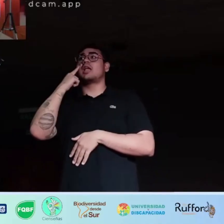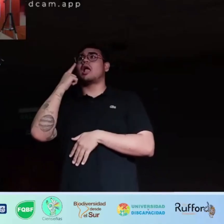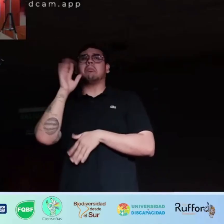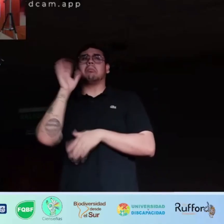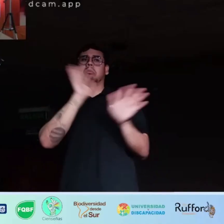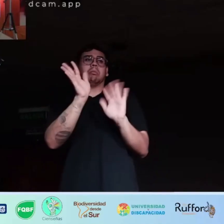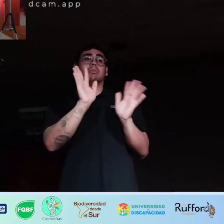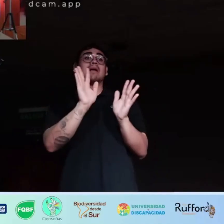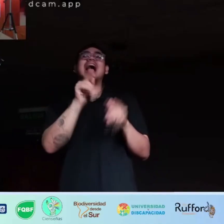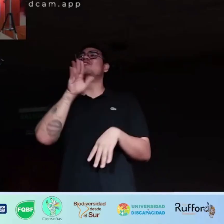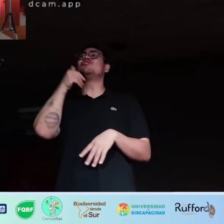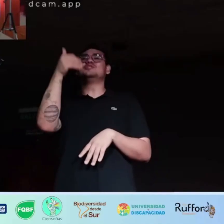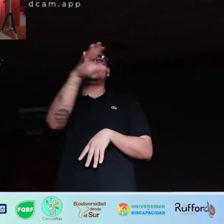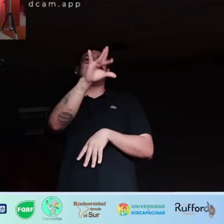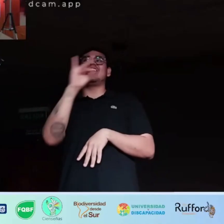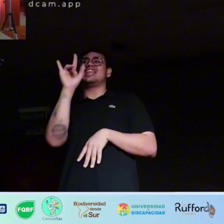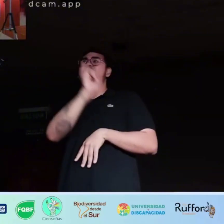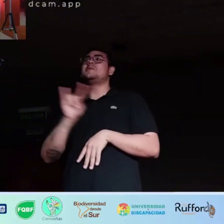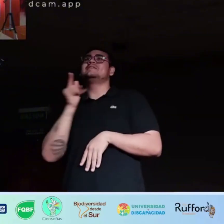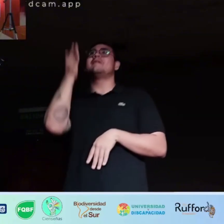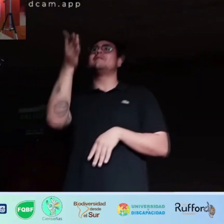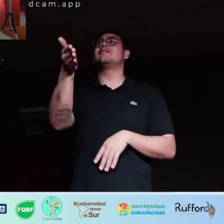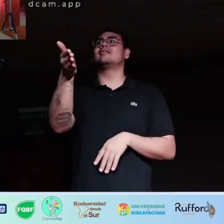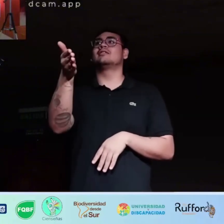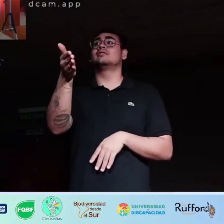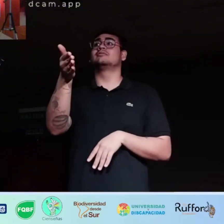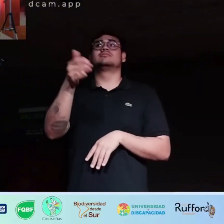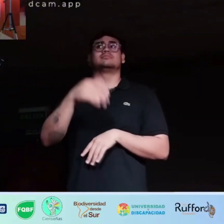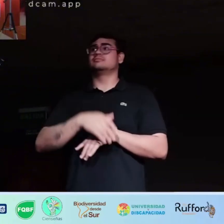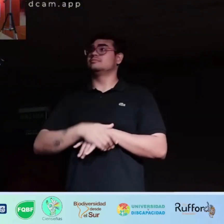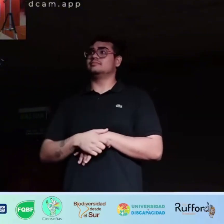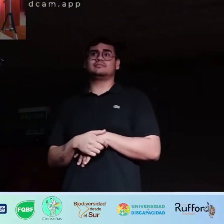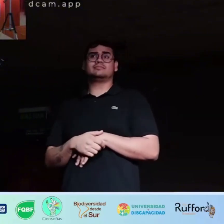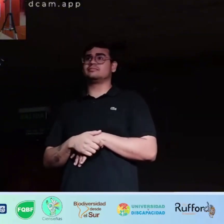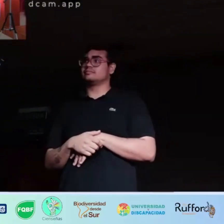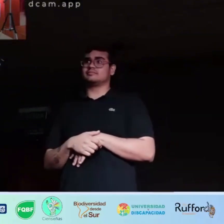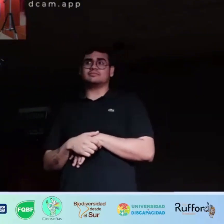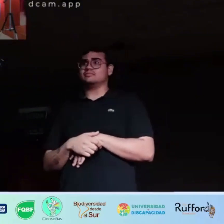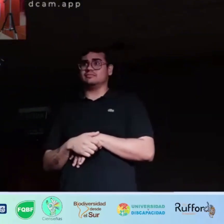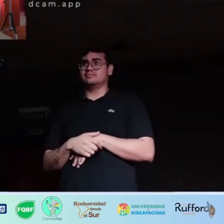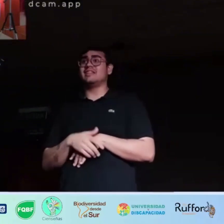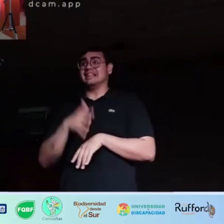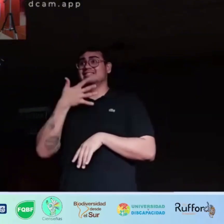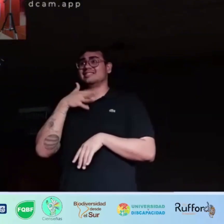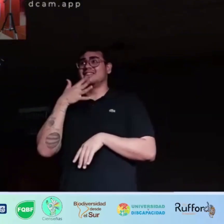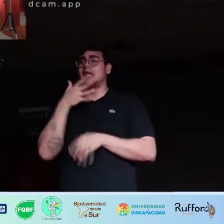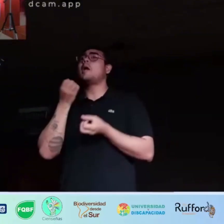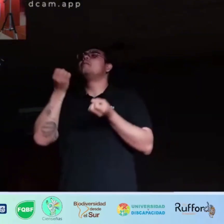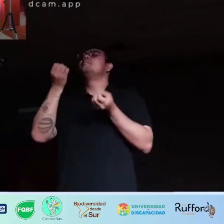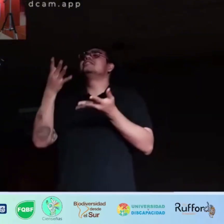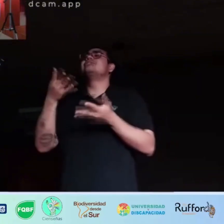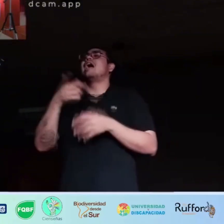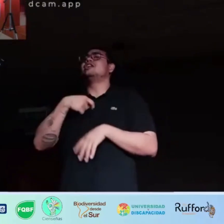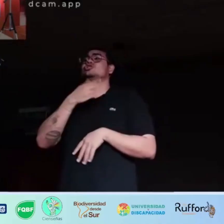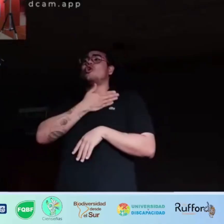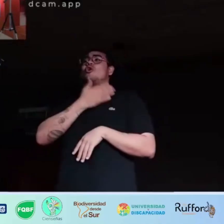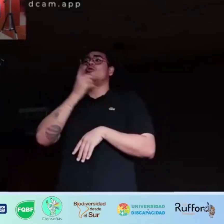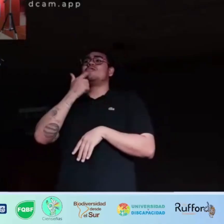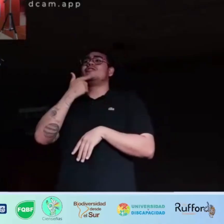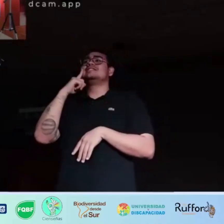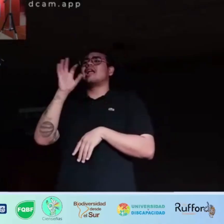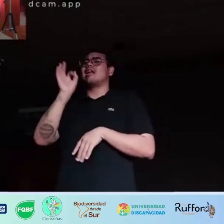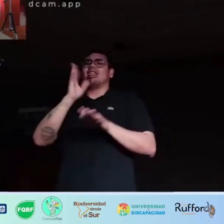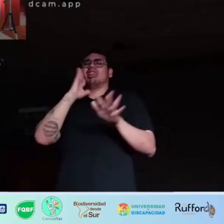cualquier carrera de ciencias naturales, tiene física. Entonces, que eso no sea la razón del abandono. Tiene que